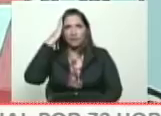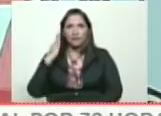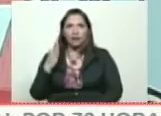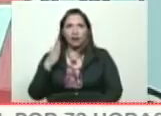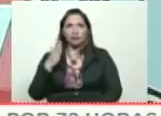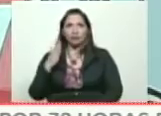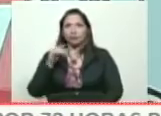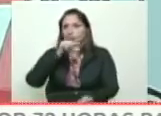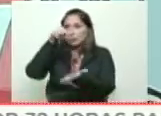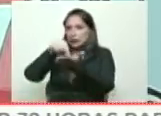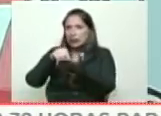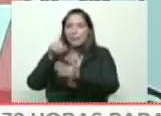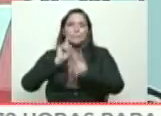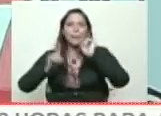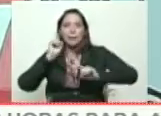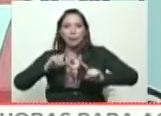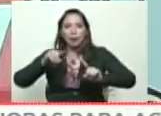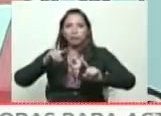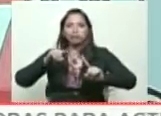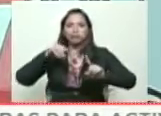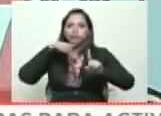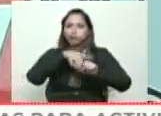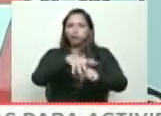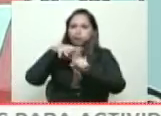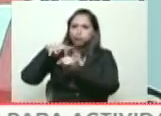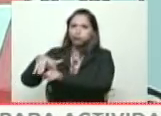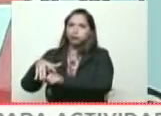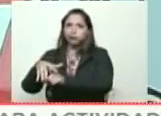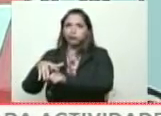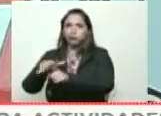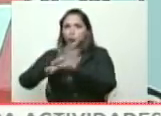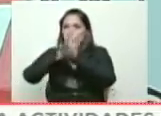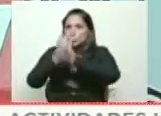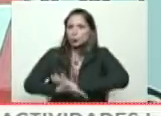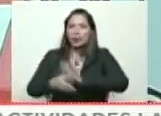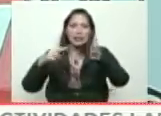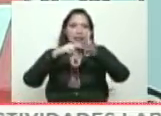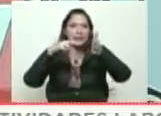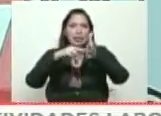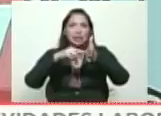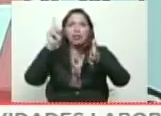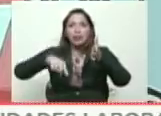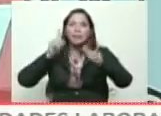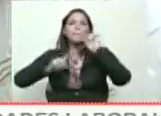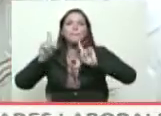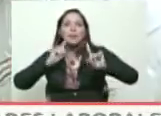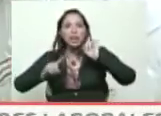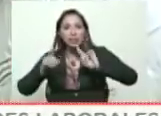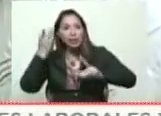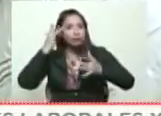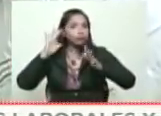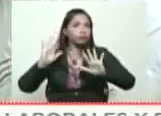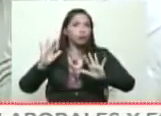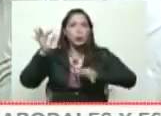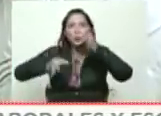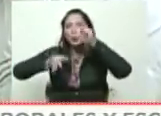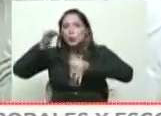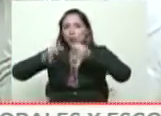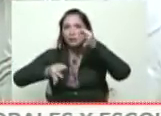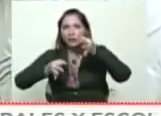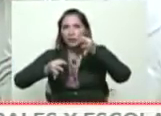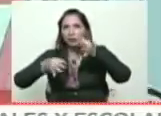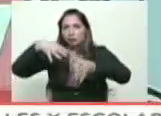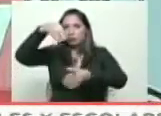Irak. Mintieron para hacer el desastre que han hecho en Siria. ¿Cómo mienten para tratar de justificar